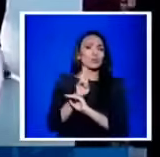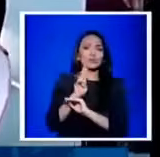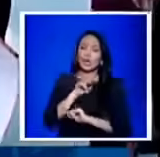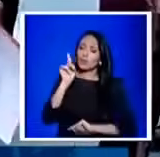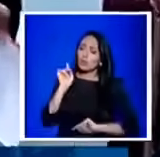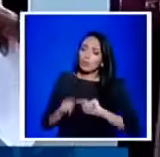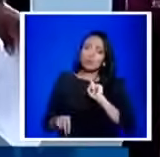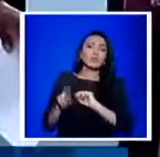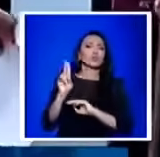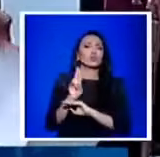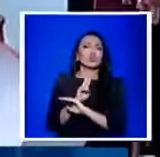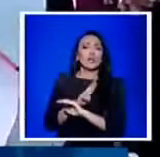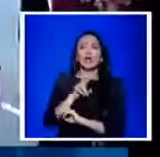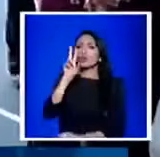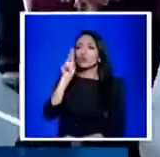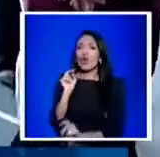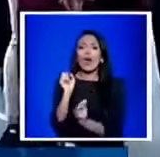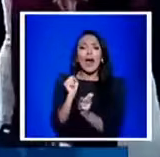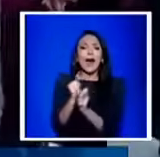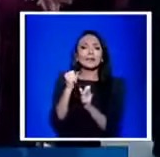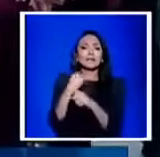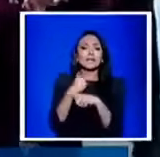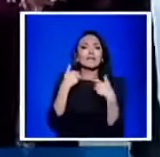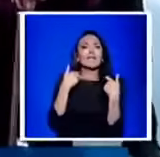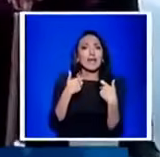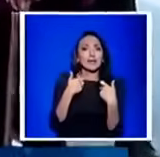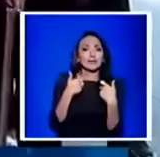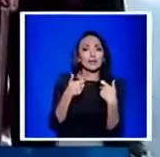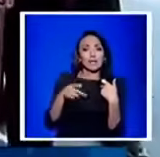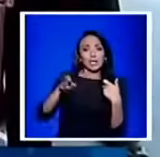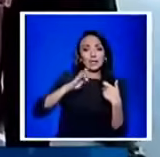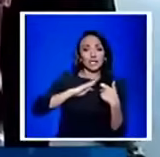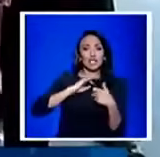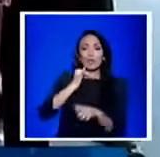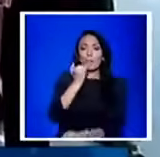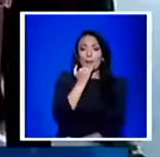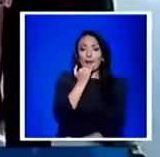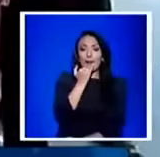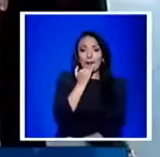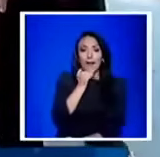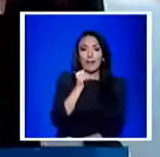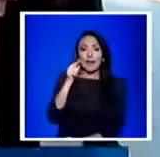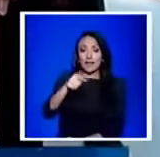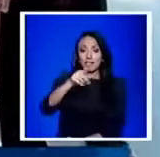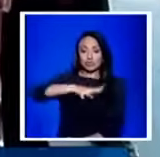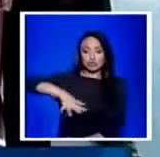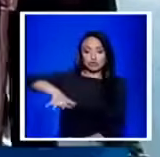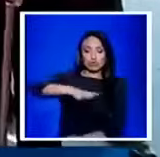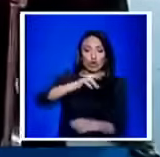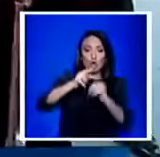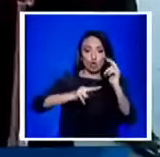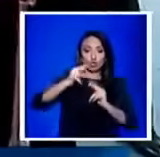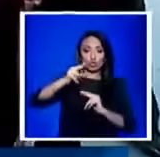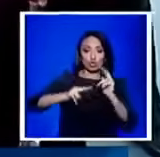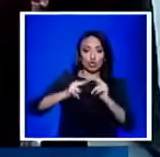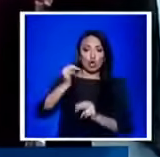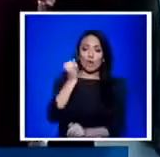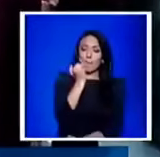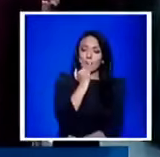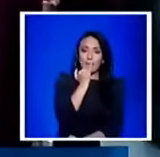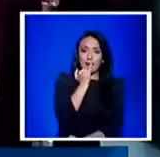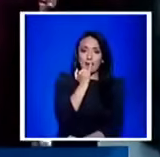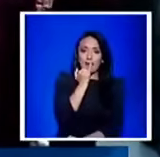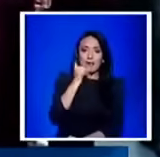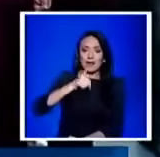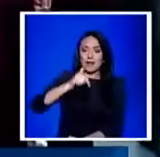las medidas técnicas necesarias. Como le dije, es un milímetro por cada metro que debe de tener de desviación y más o menos